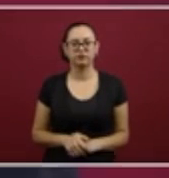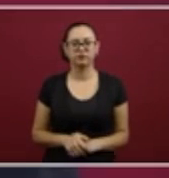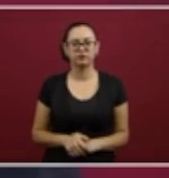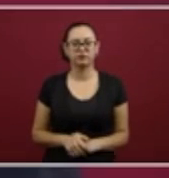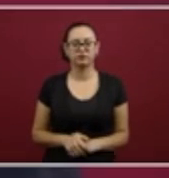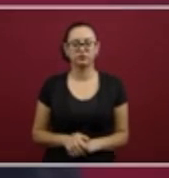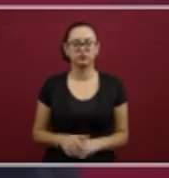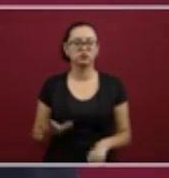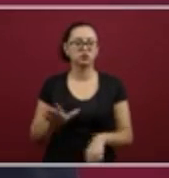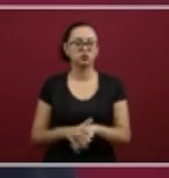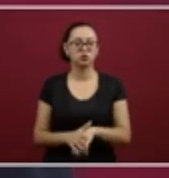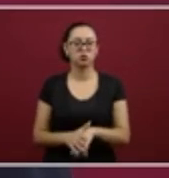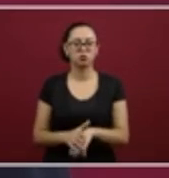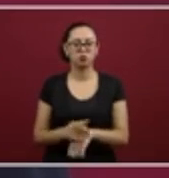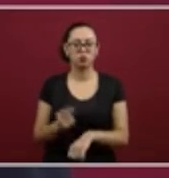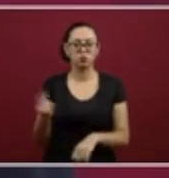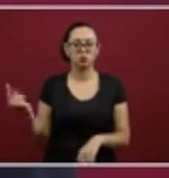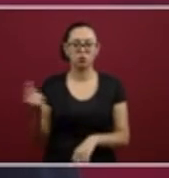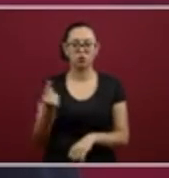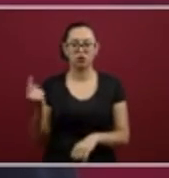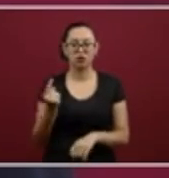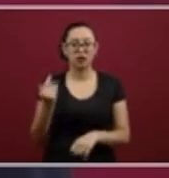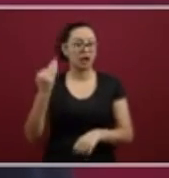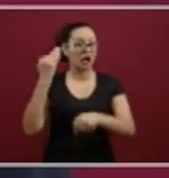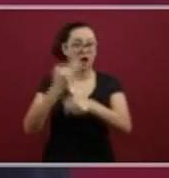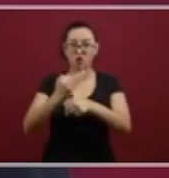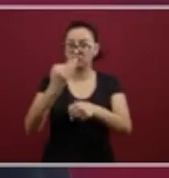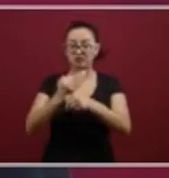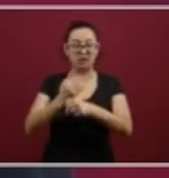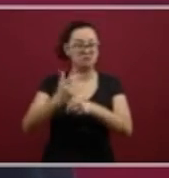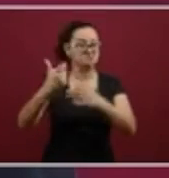¿Por qué ahora no podemos bajarlos?